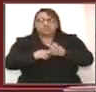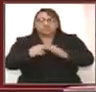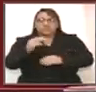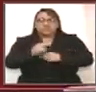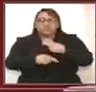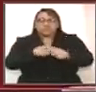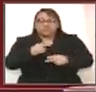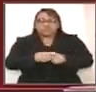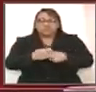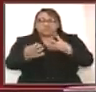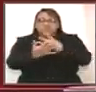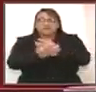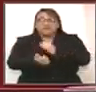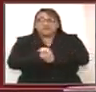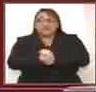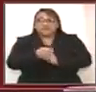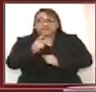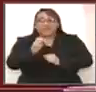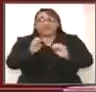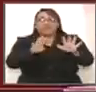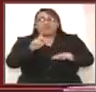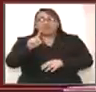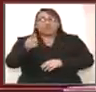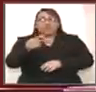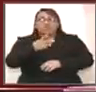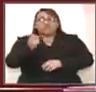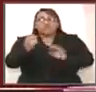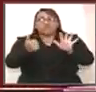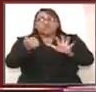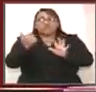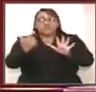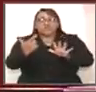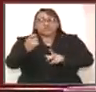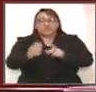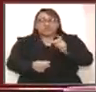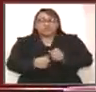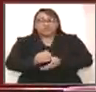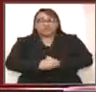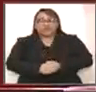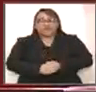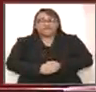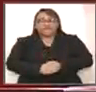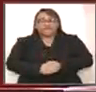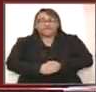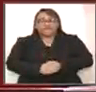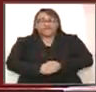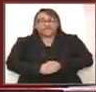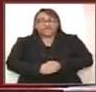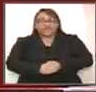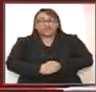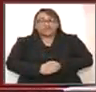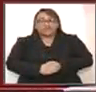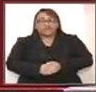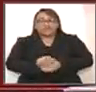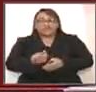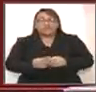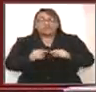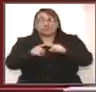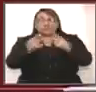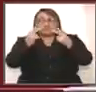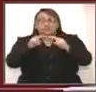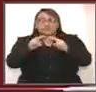nacional penitenciaria de 91.267 personas, como ya hemos señalado, las cifras que ustedes